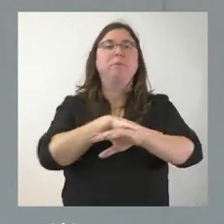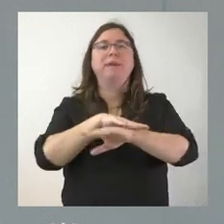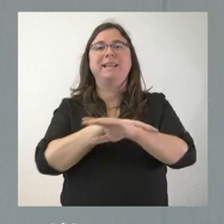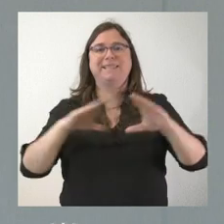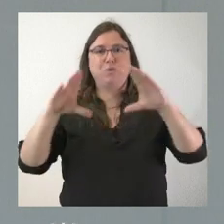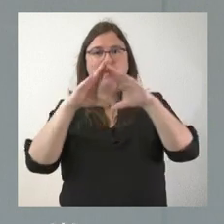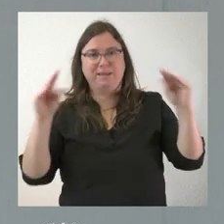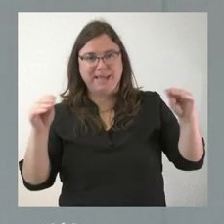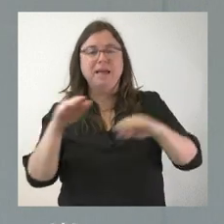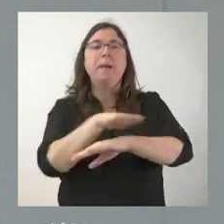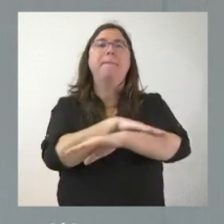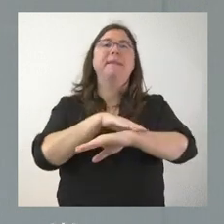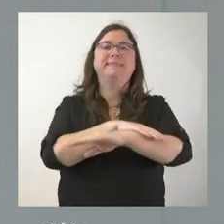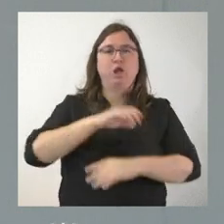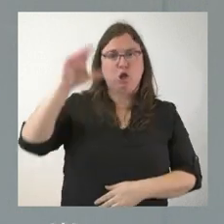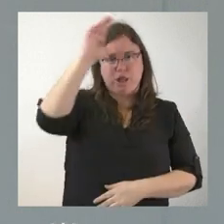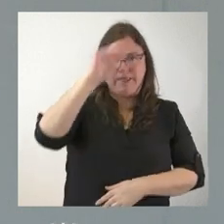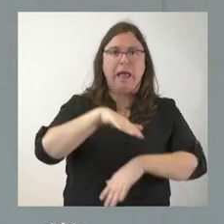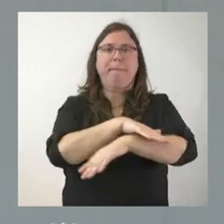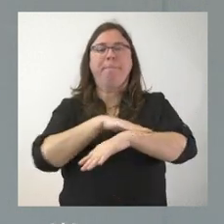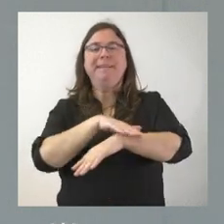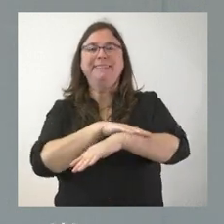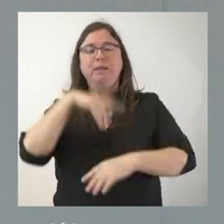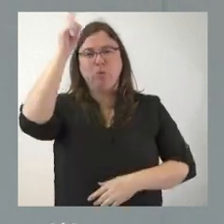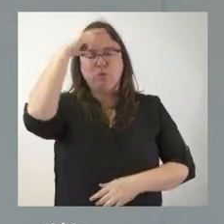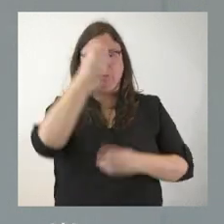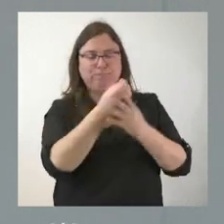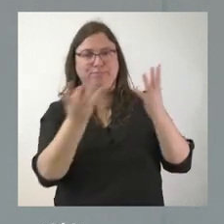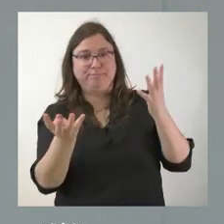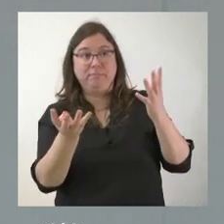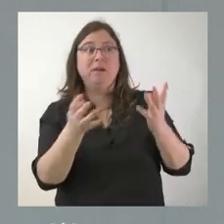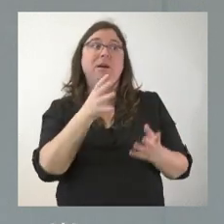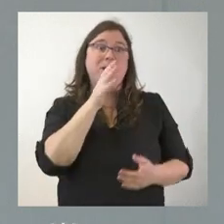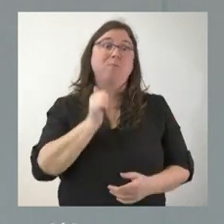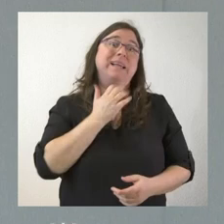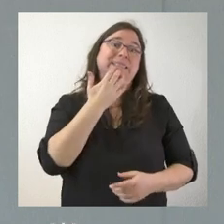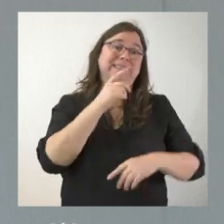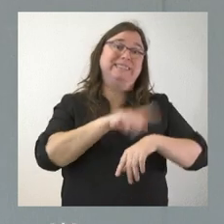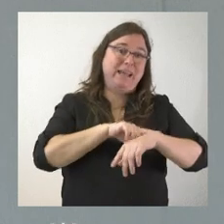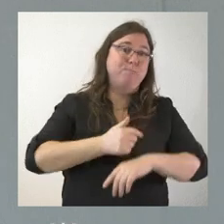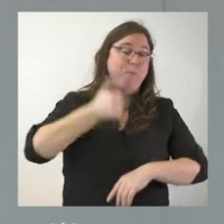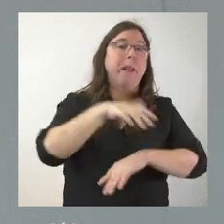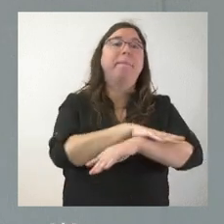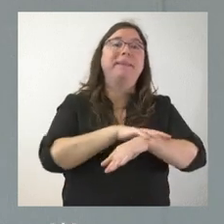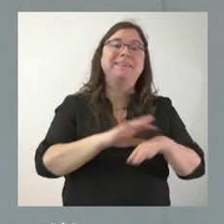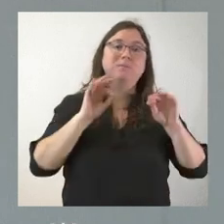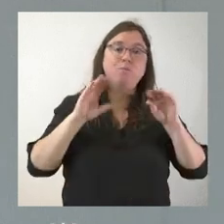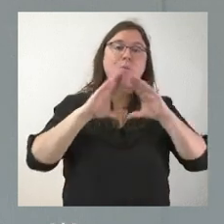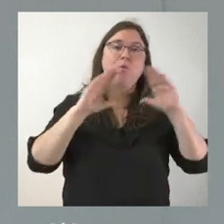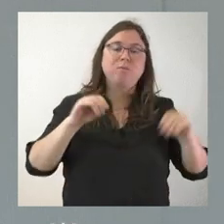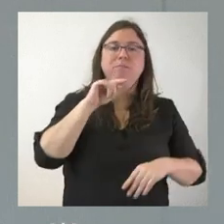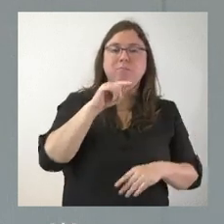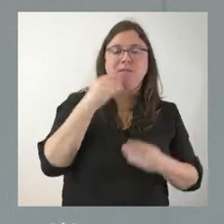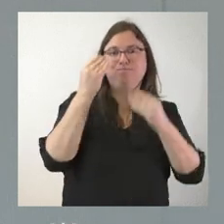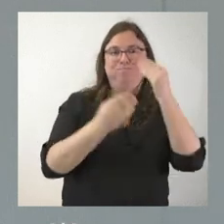universidades por otro lado de ciencia y por otro lado el Ministerio de cultura hubiera sido la ocasión de que teniendo más tiempo el ministro para llevar